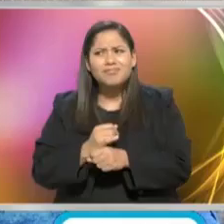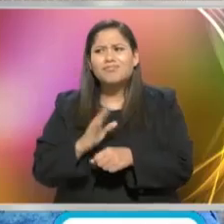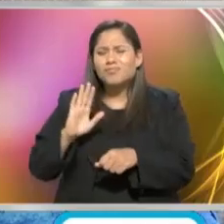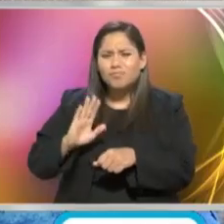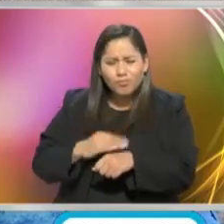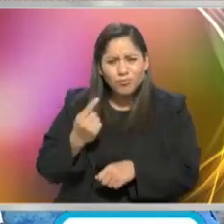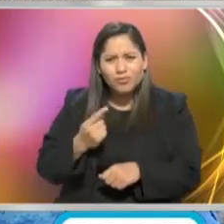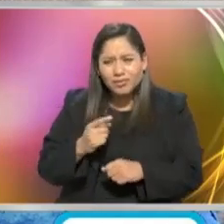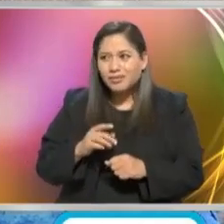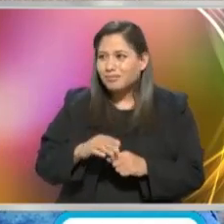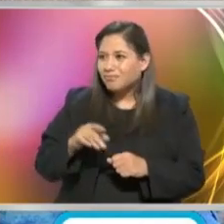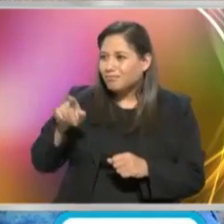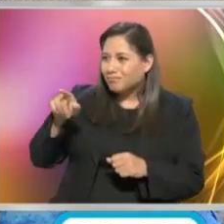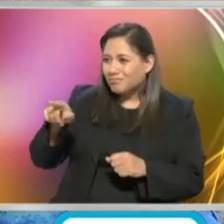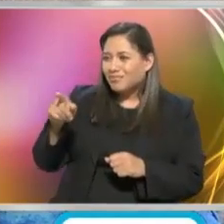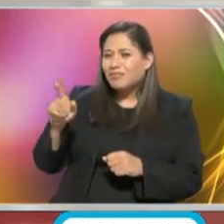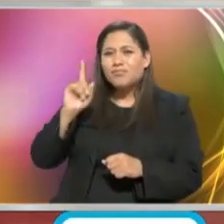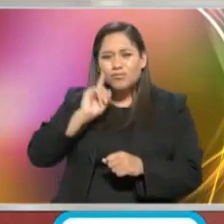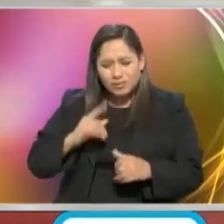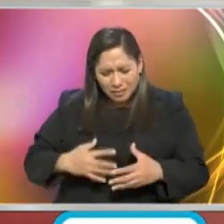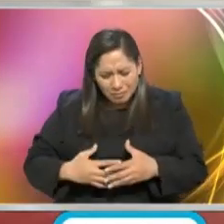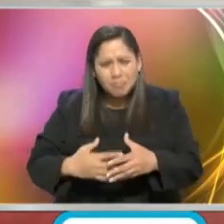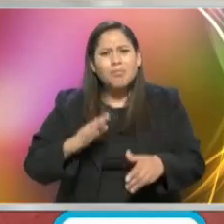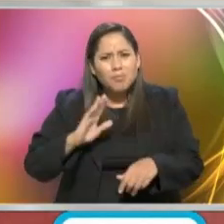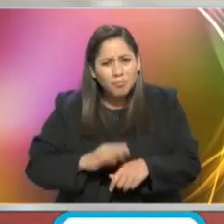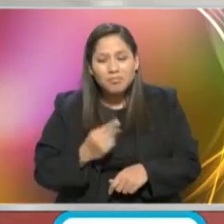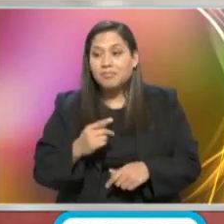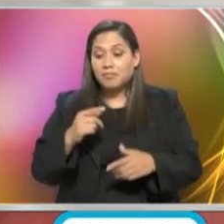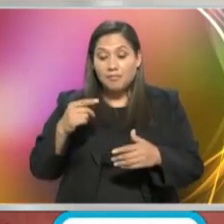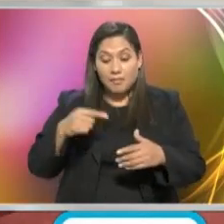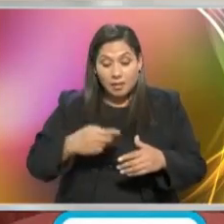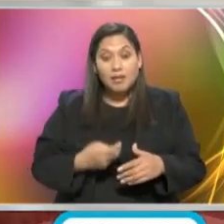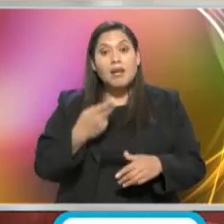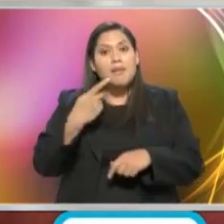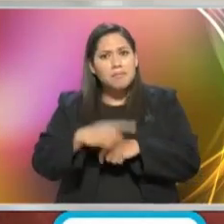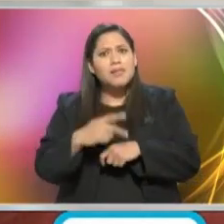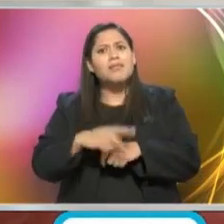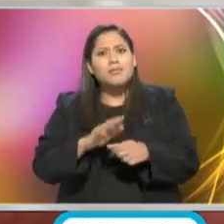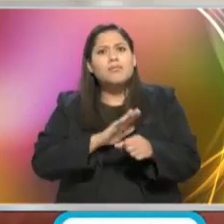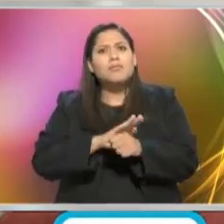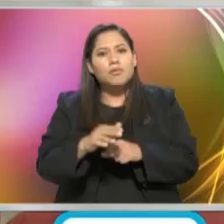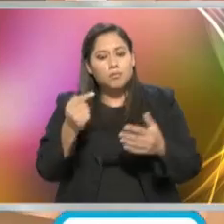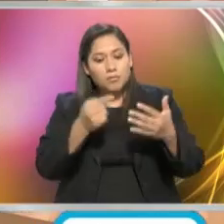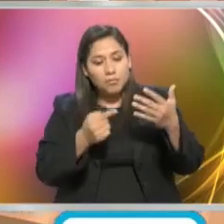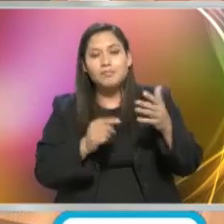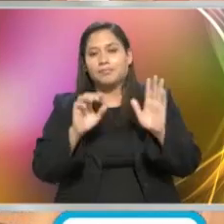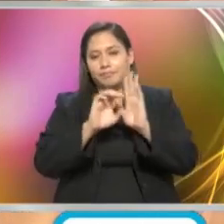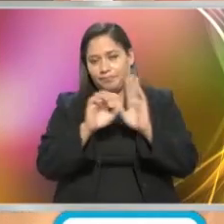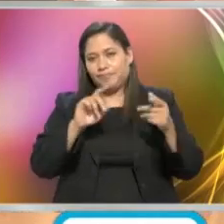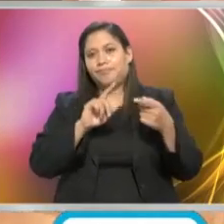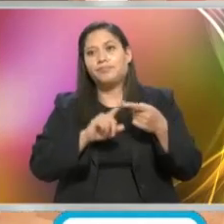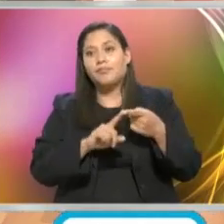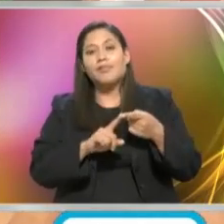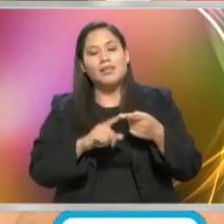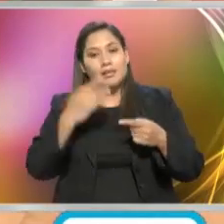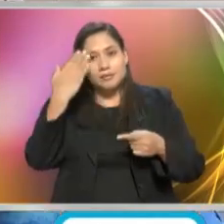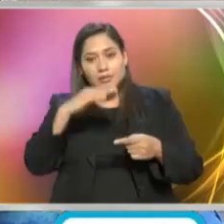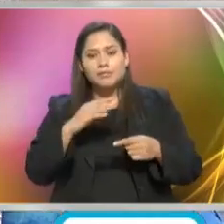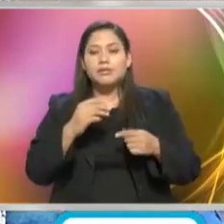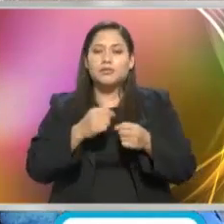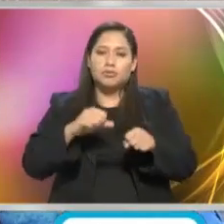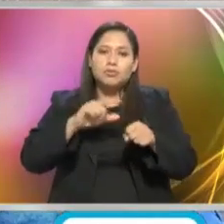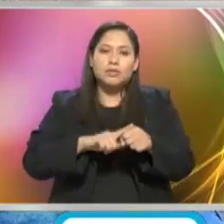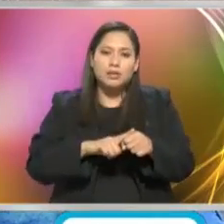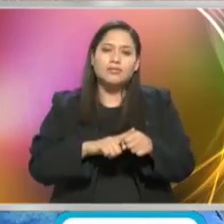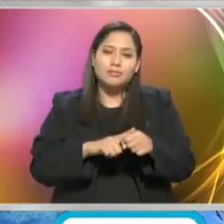llevan a esta situación, cuáles son los factores de riesgo. De alguna manera tiene que ver, por ejemplo, si a nivel social, pues